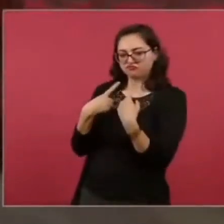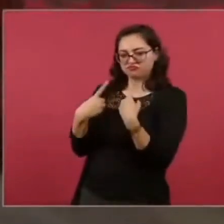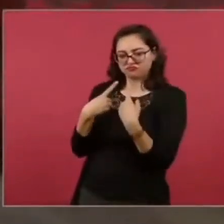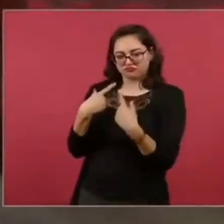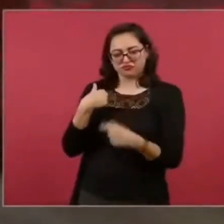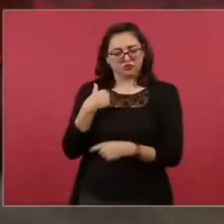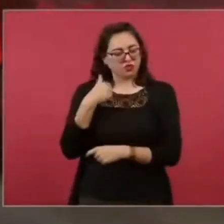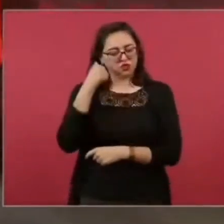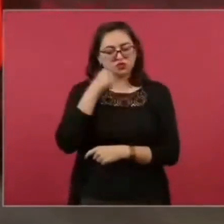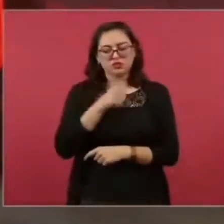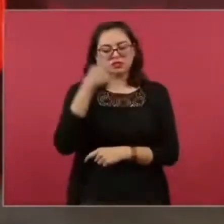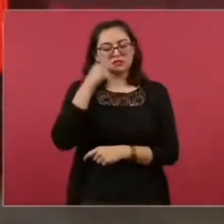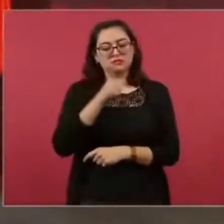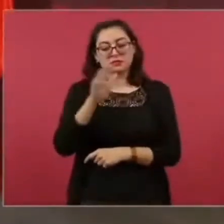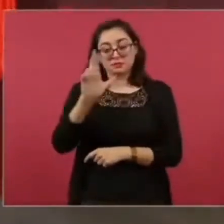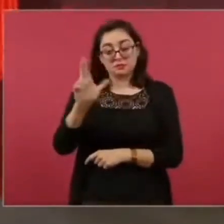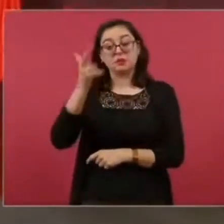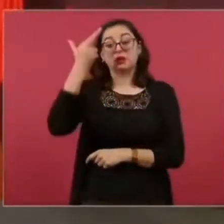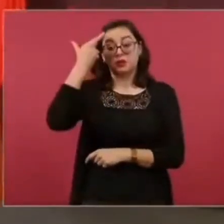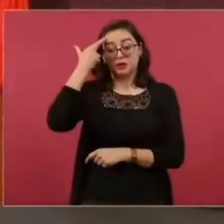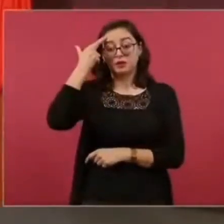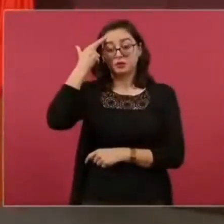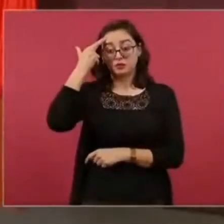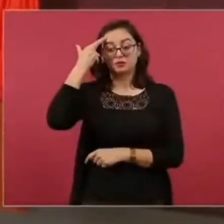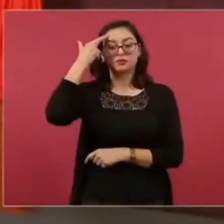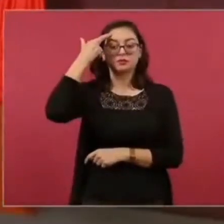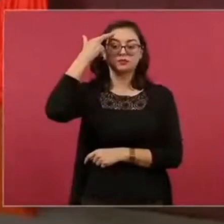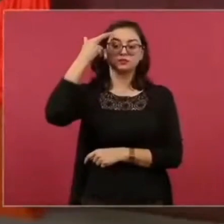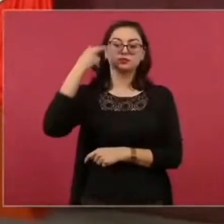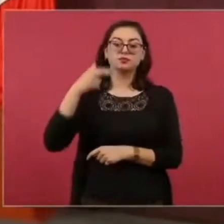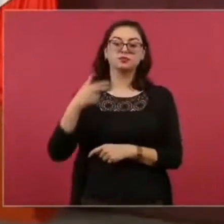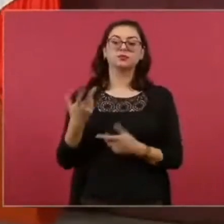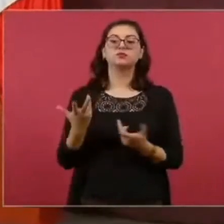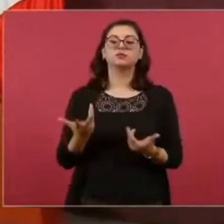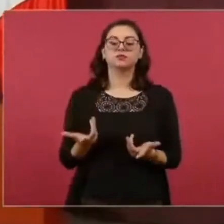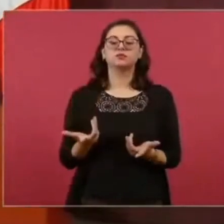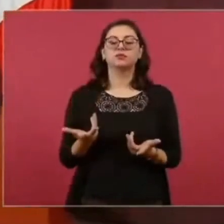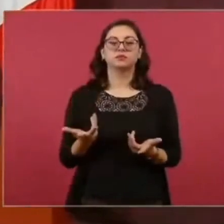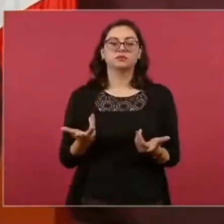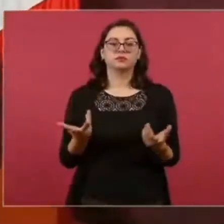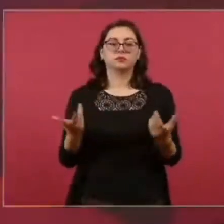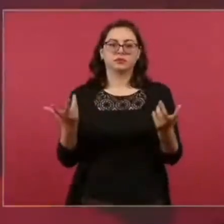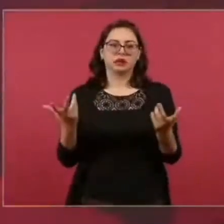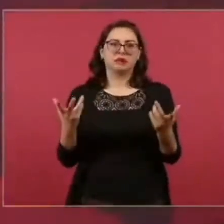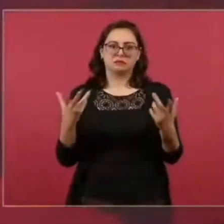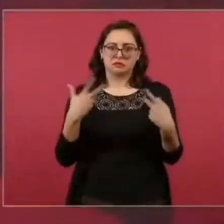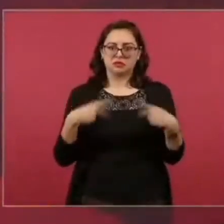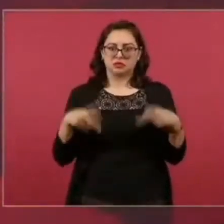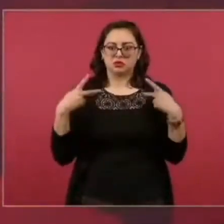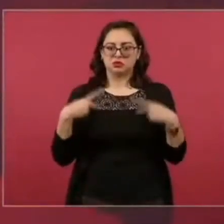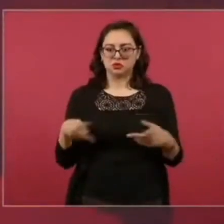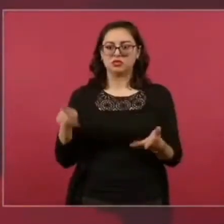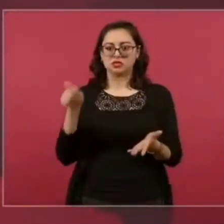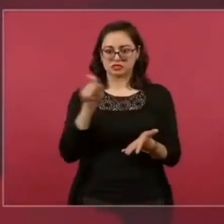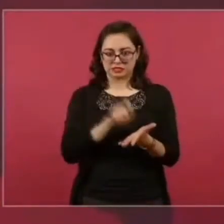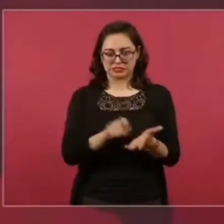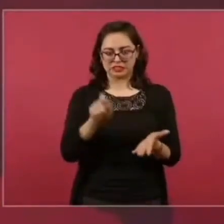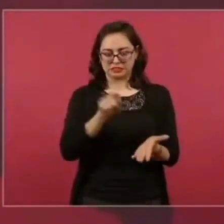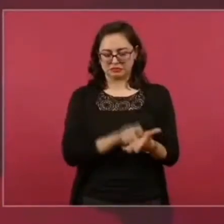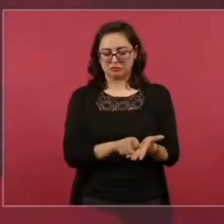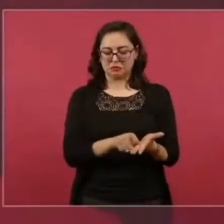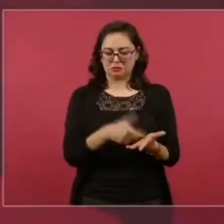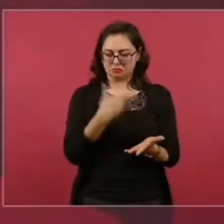ser un gran escritor, porque hay buenos y grandes escritores, y este era un